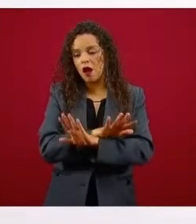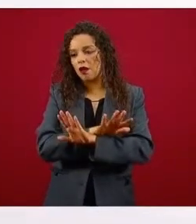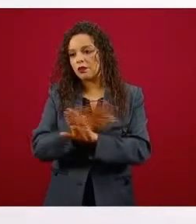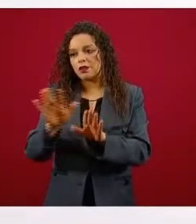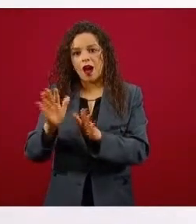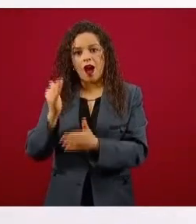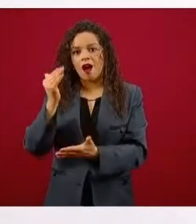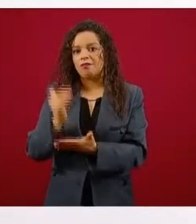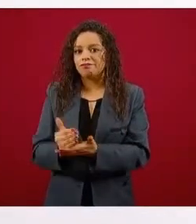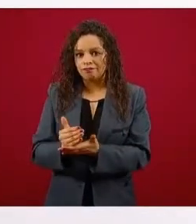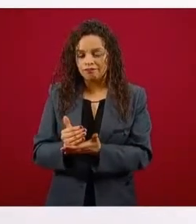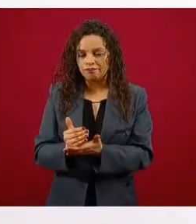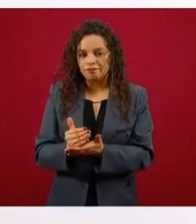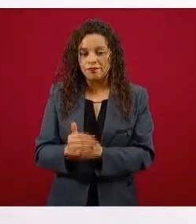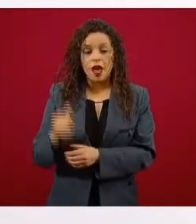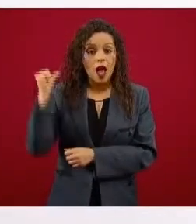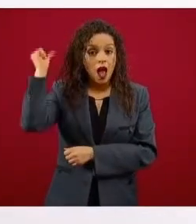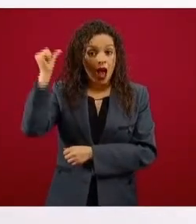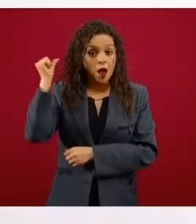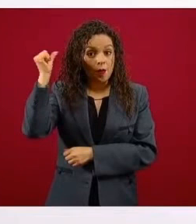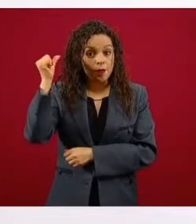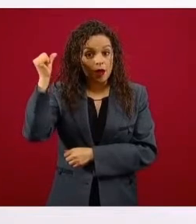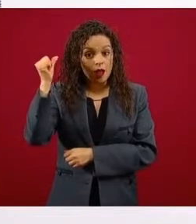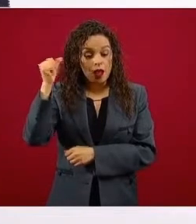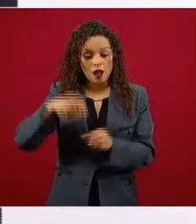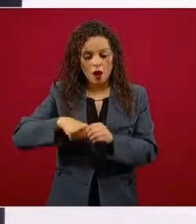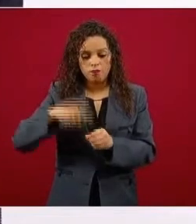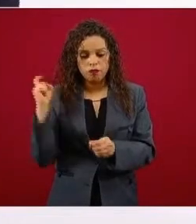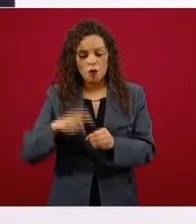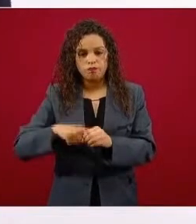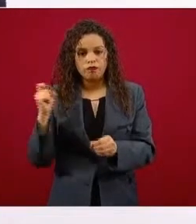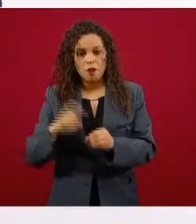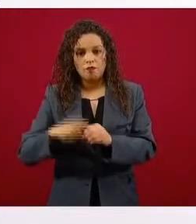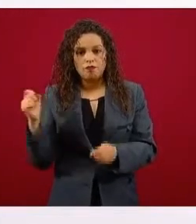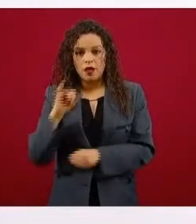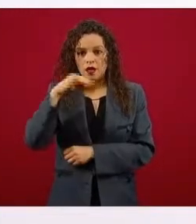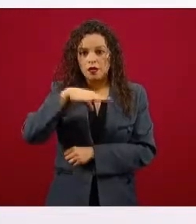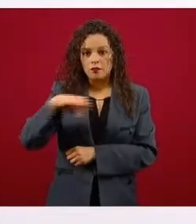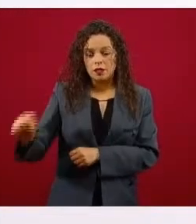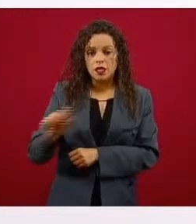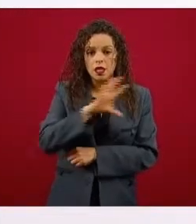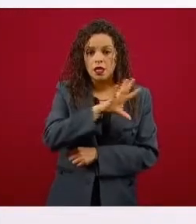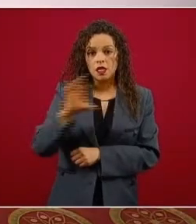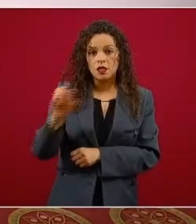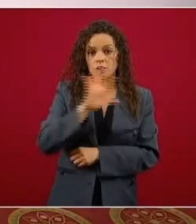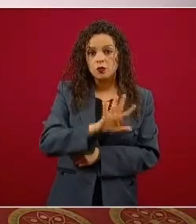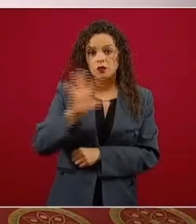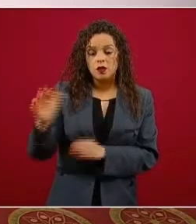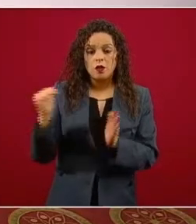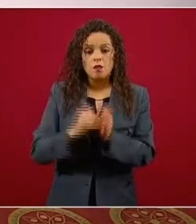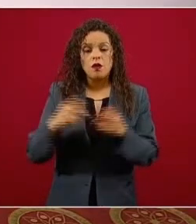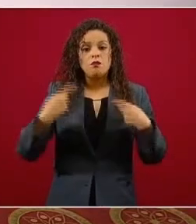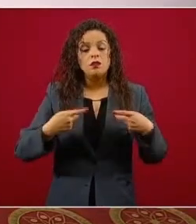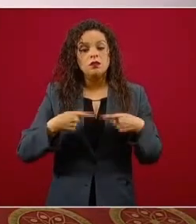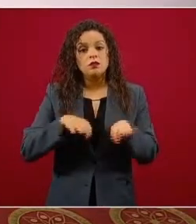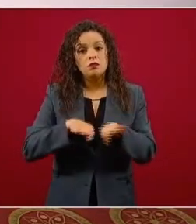se dio de baja en el Seguro Social a 555 mil trabajadores.